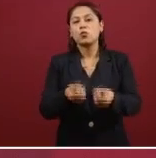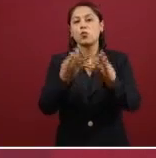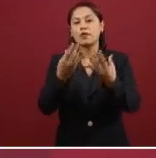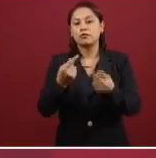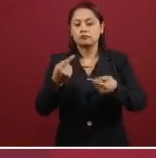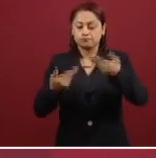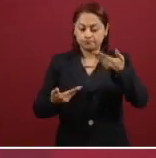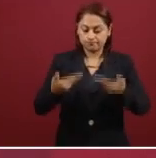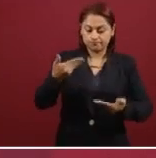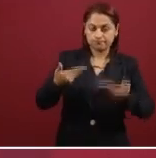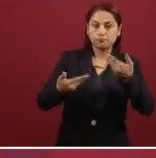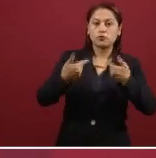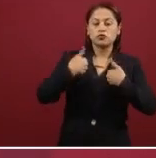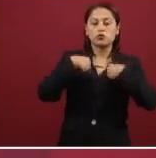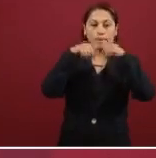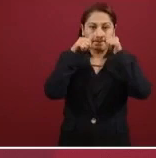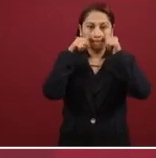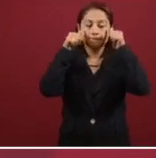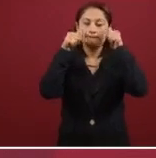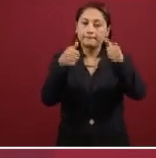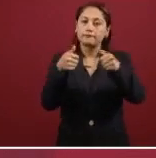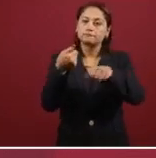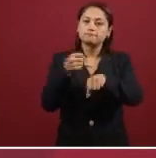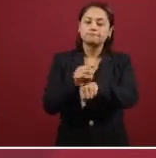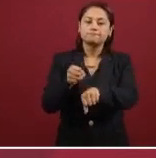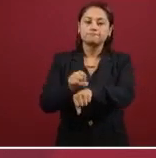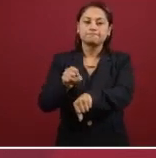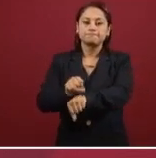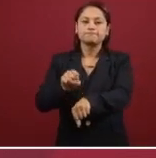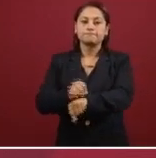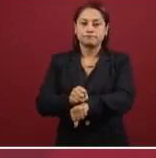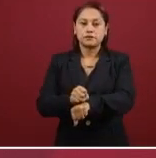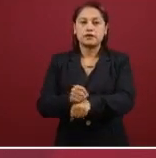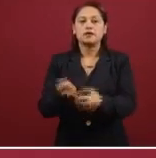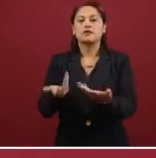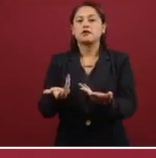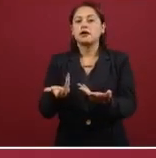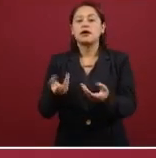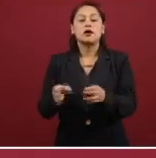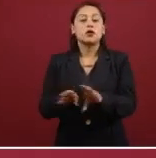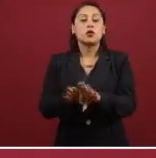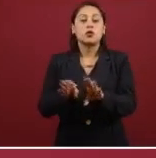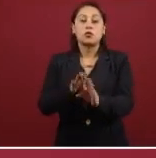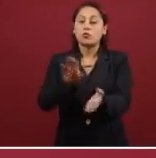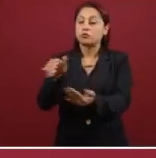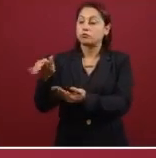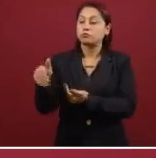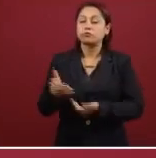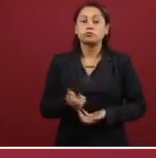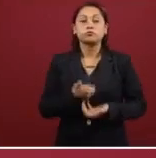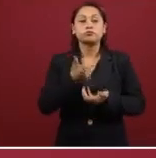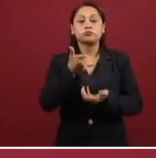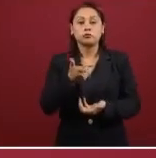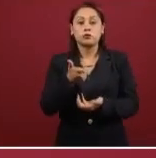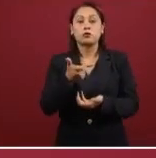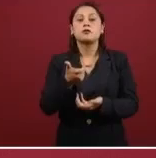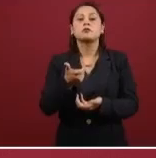presupuesto y estoy pendiente de cuánto se recauda